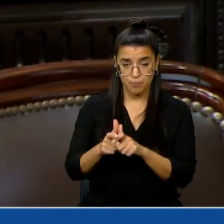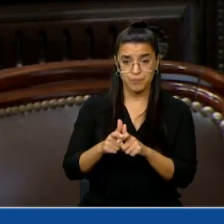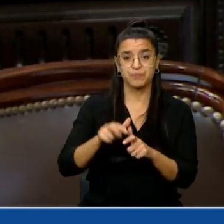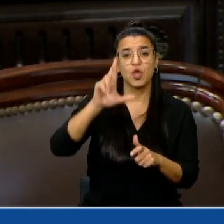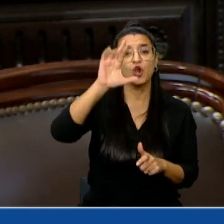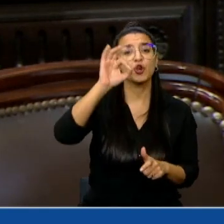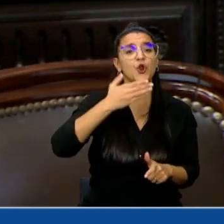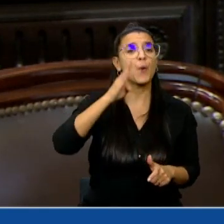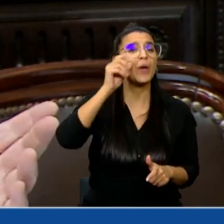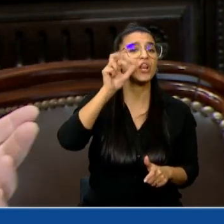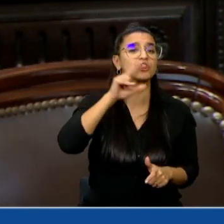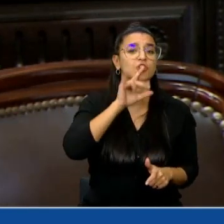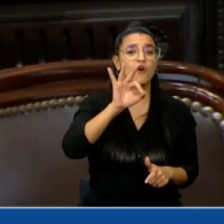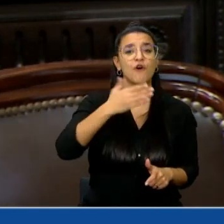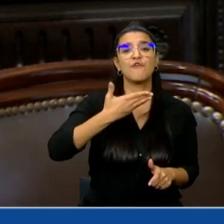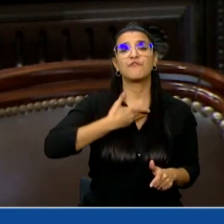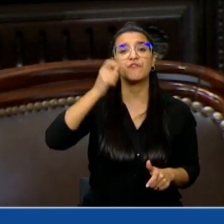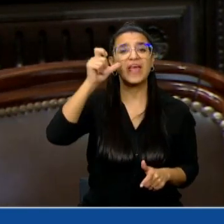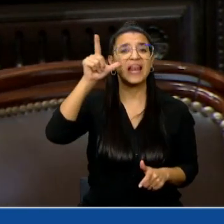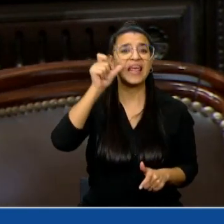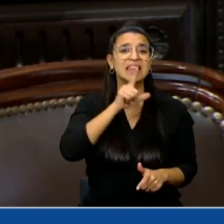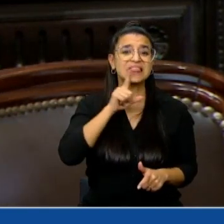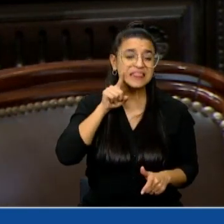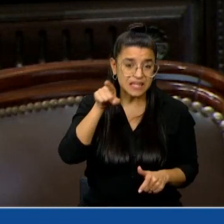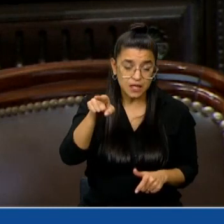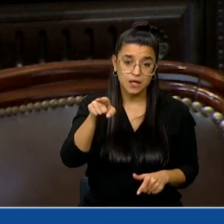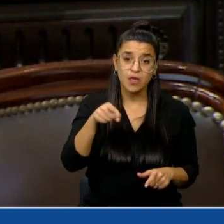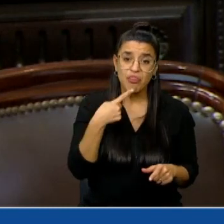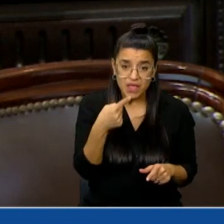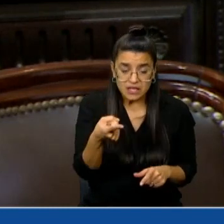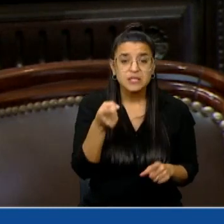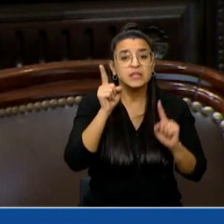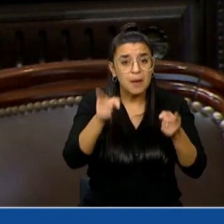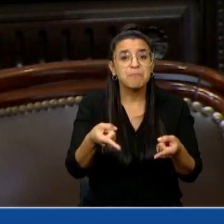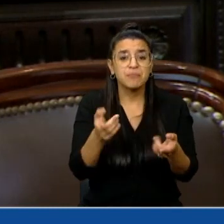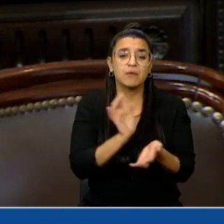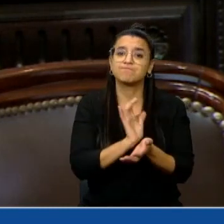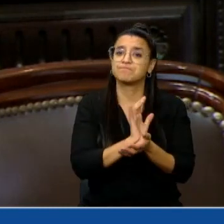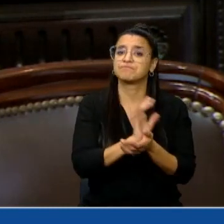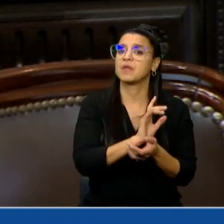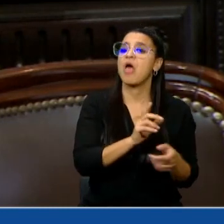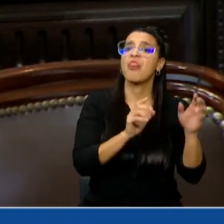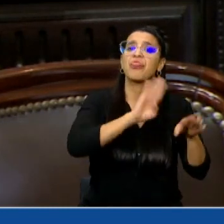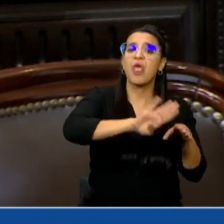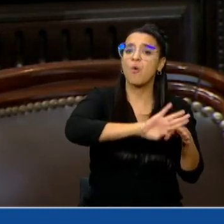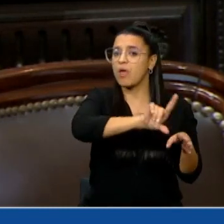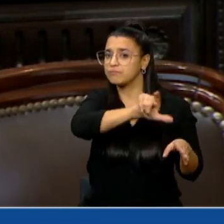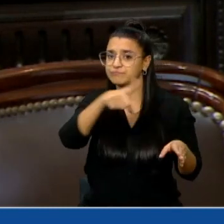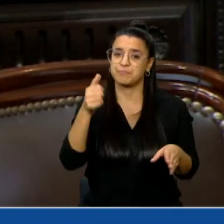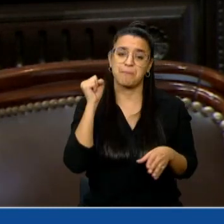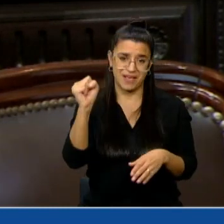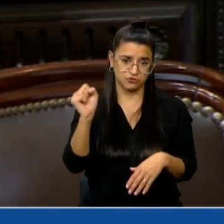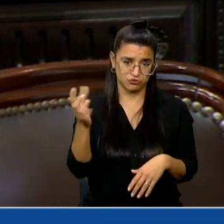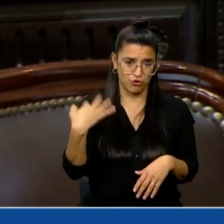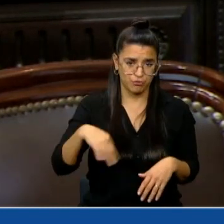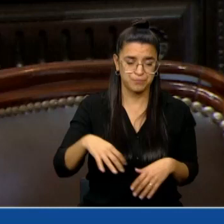Roberto Feletti, y que estableció justamente también la necesidad de especificar las deudas. Y chocó con